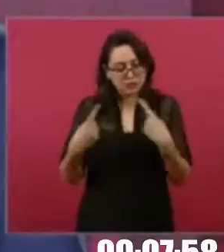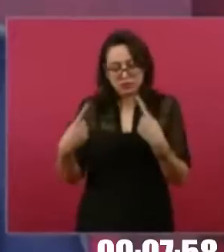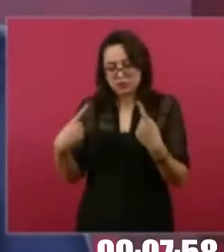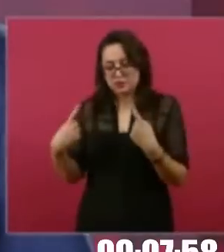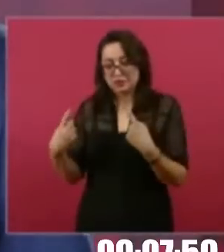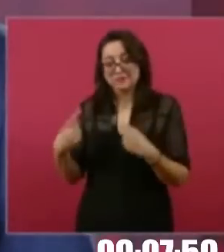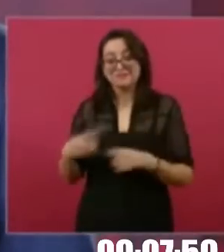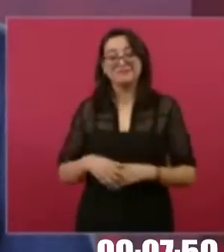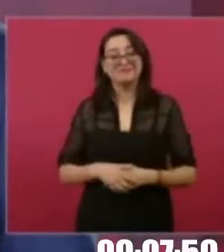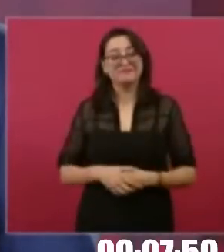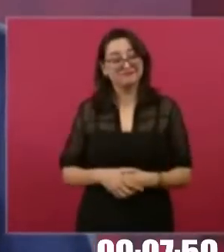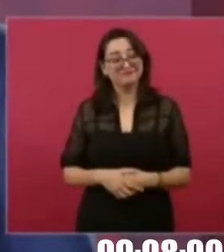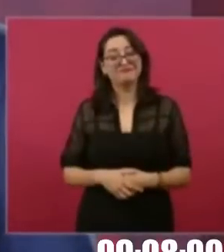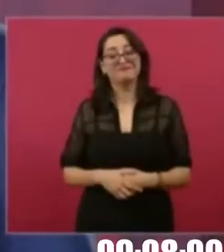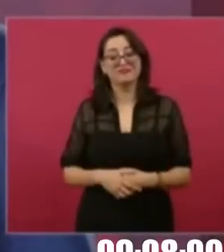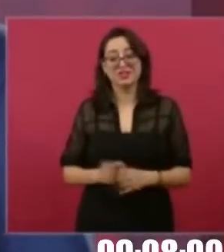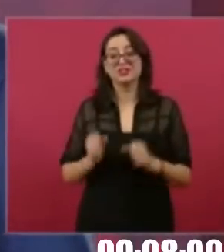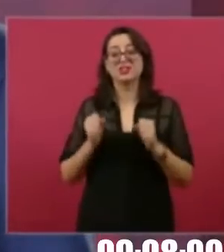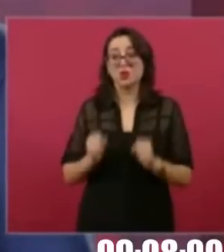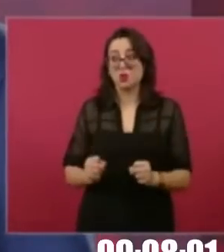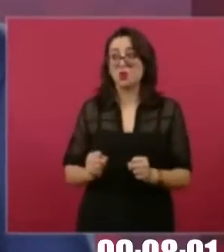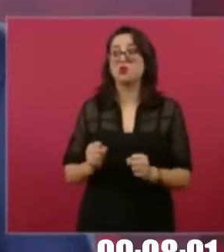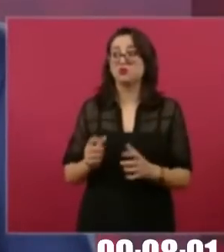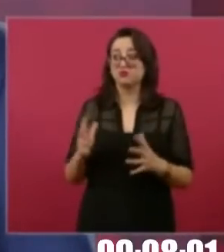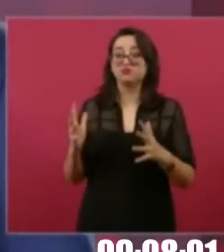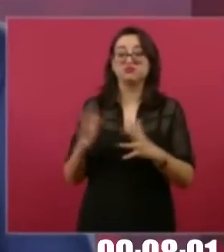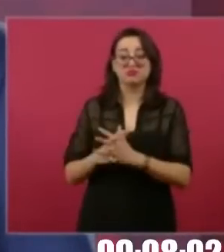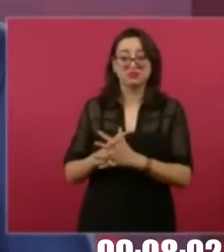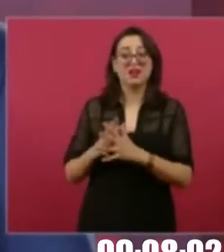que se iba a llevar a cabo el golpe